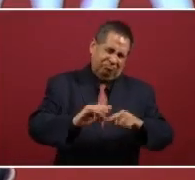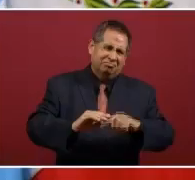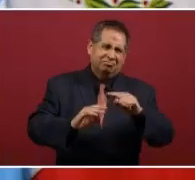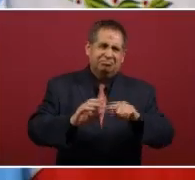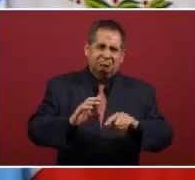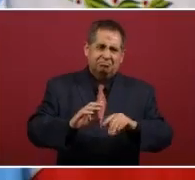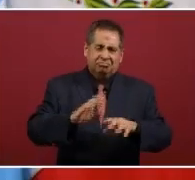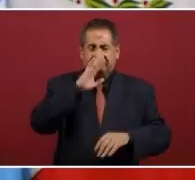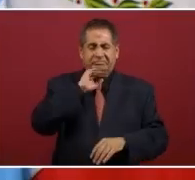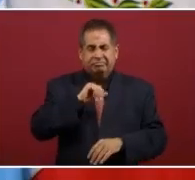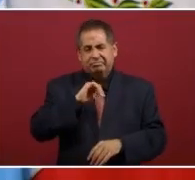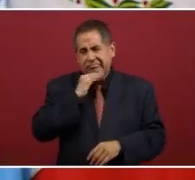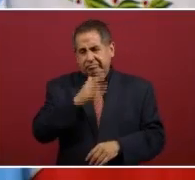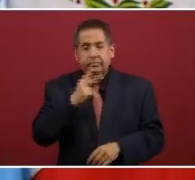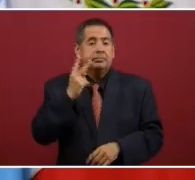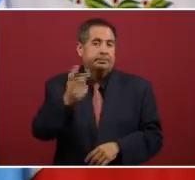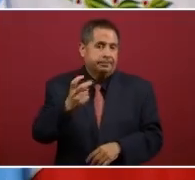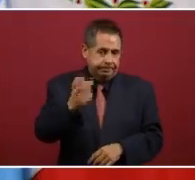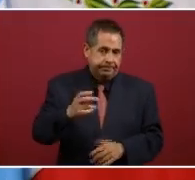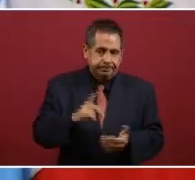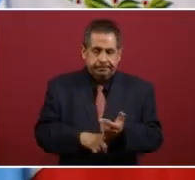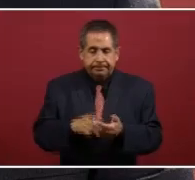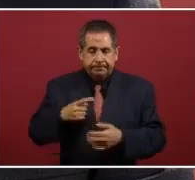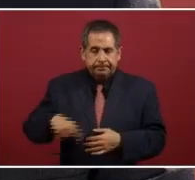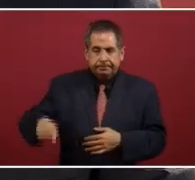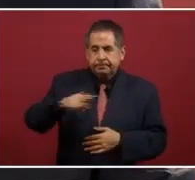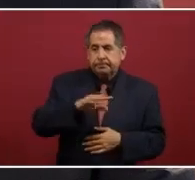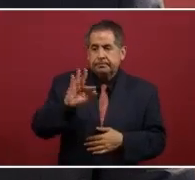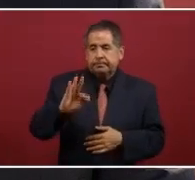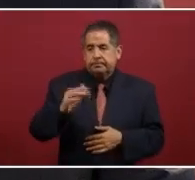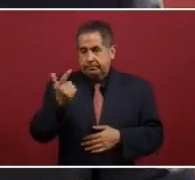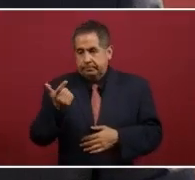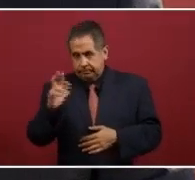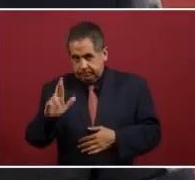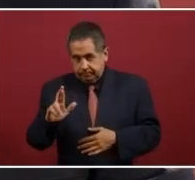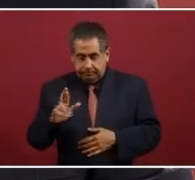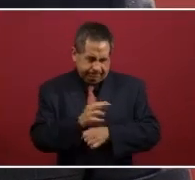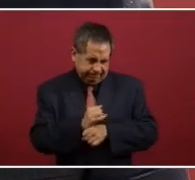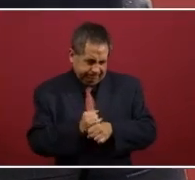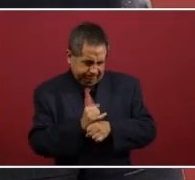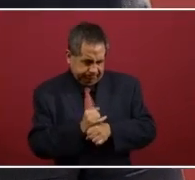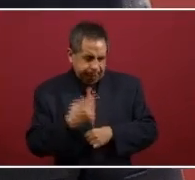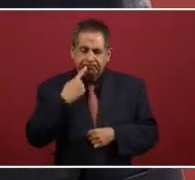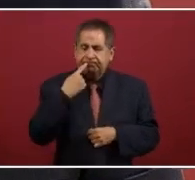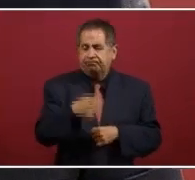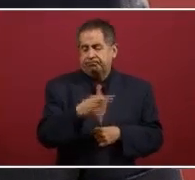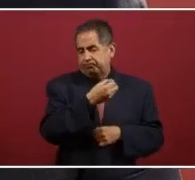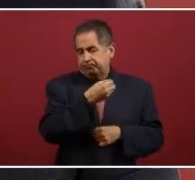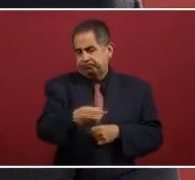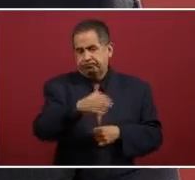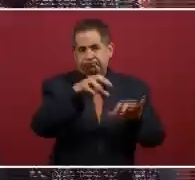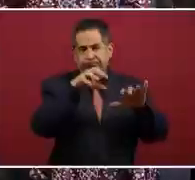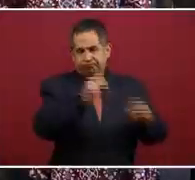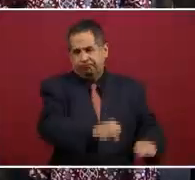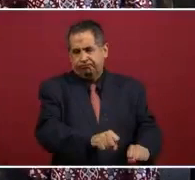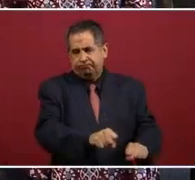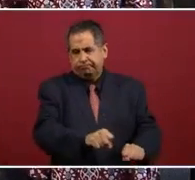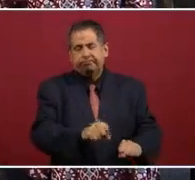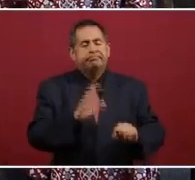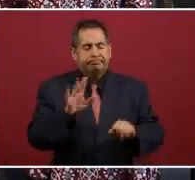Entonces, esto es lo que llevó a la Fiscalía General a girar estas órdenes de aprehensión.